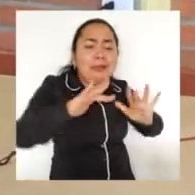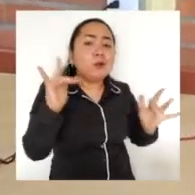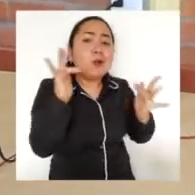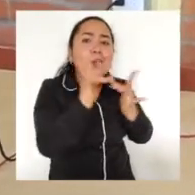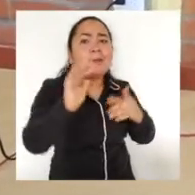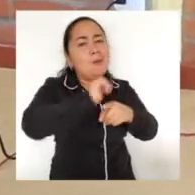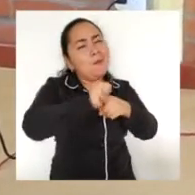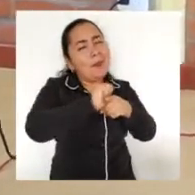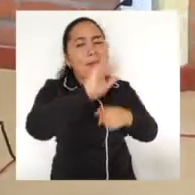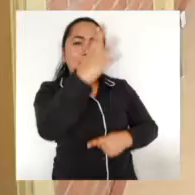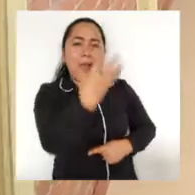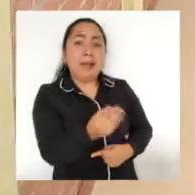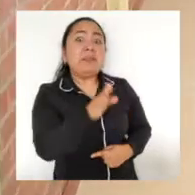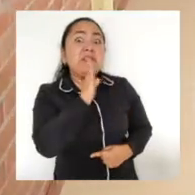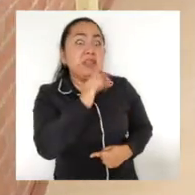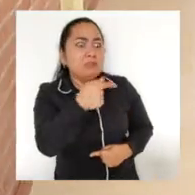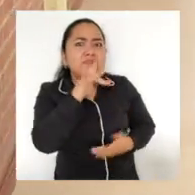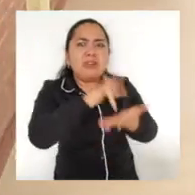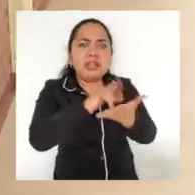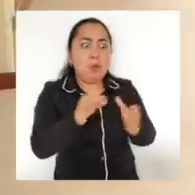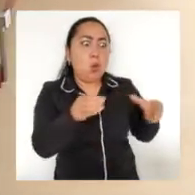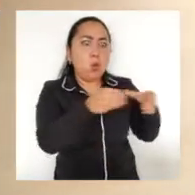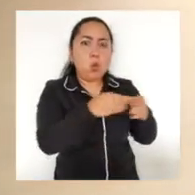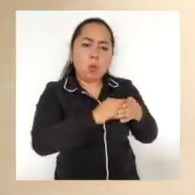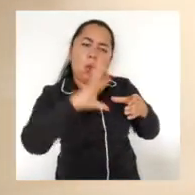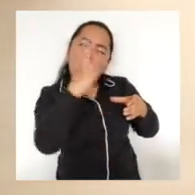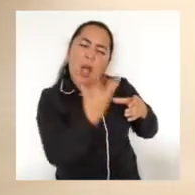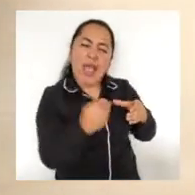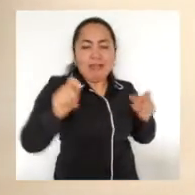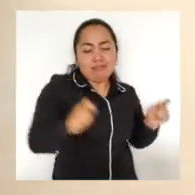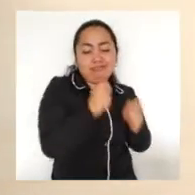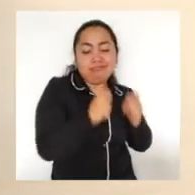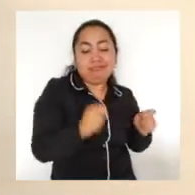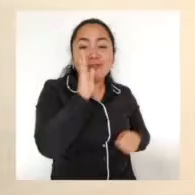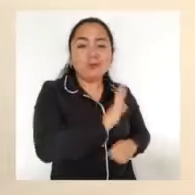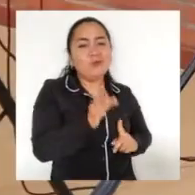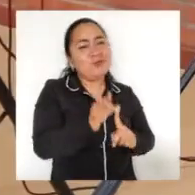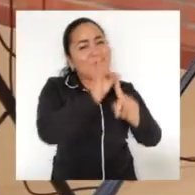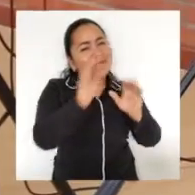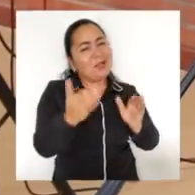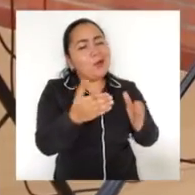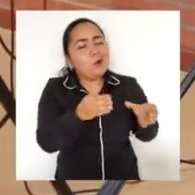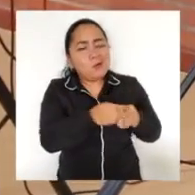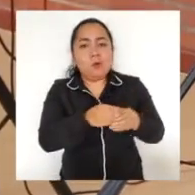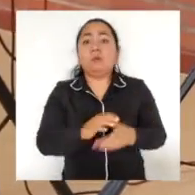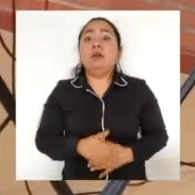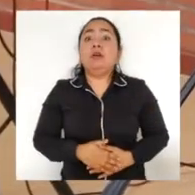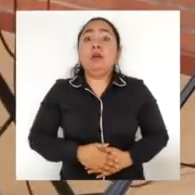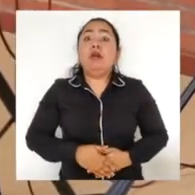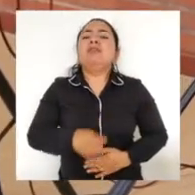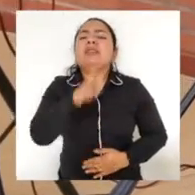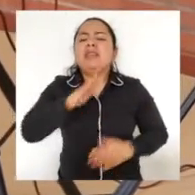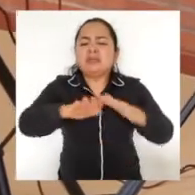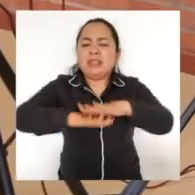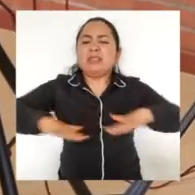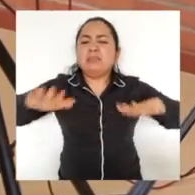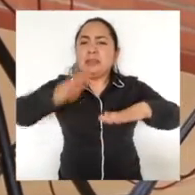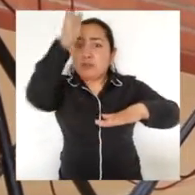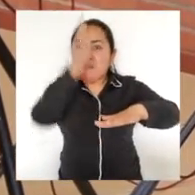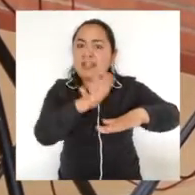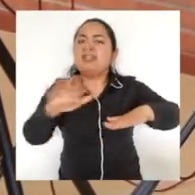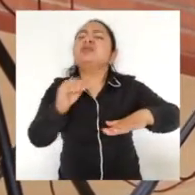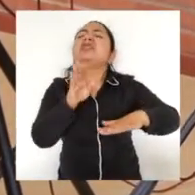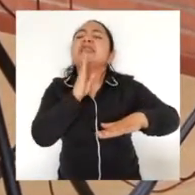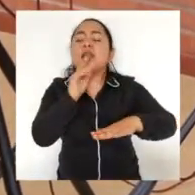práctica de este arte por parte de la agrupación dancística y el semillero de danzas de la institución. La bendición del escenario estuvo a cargo del